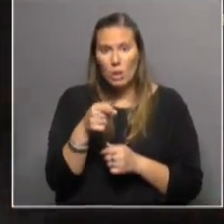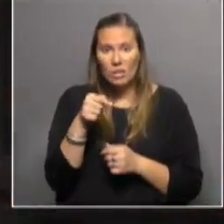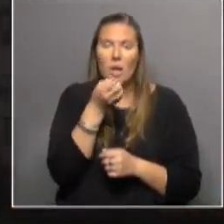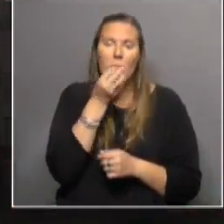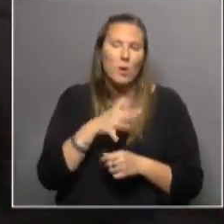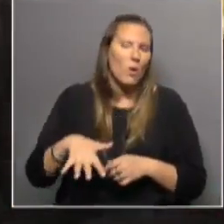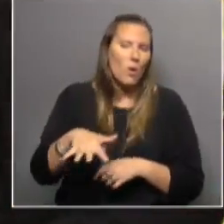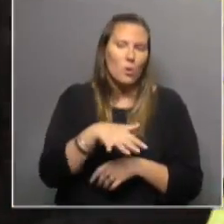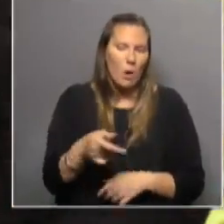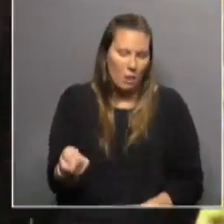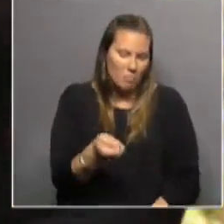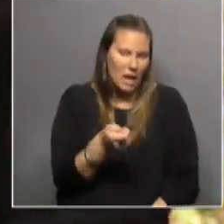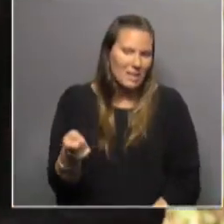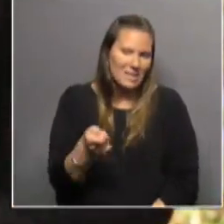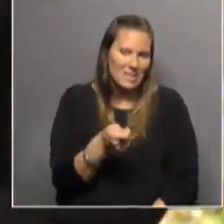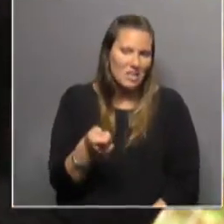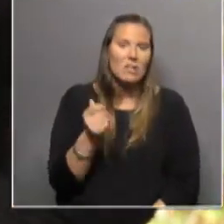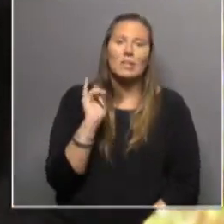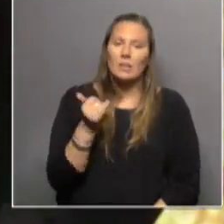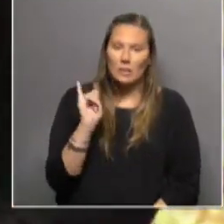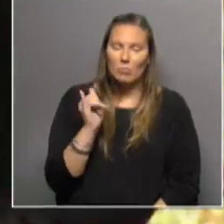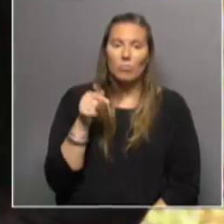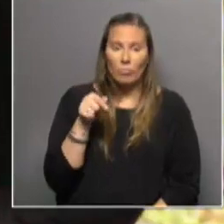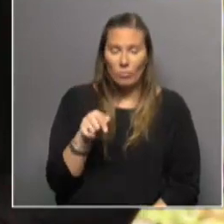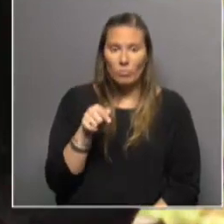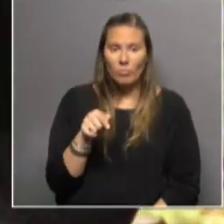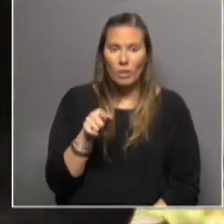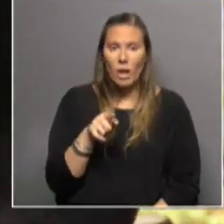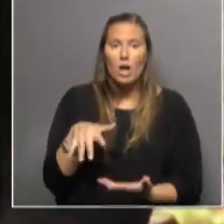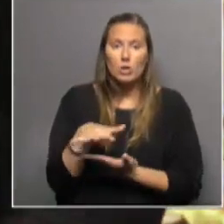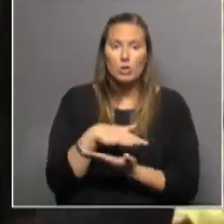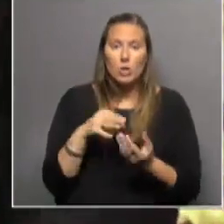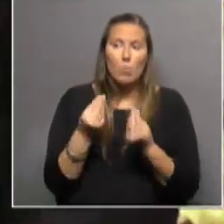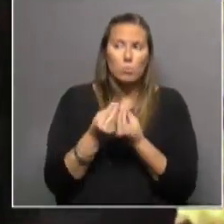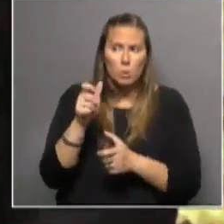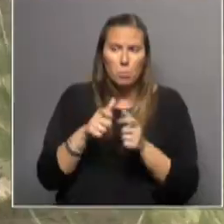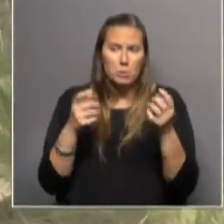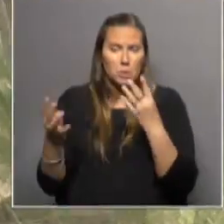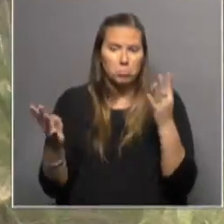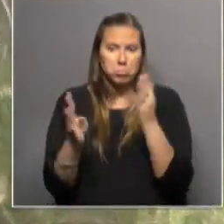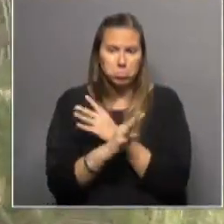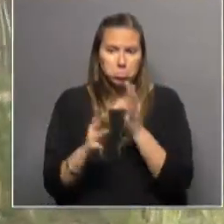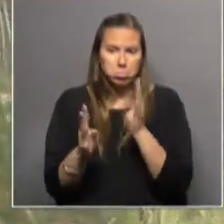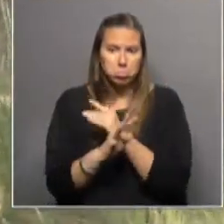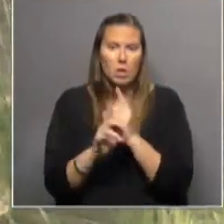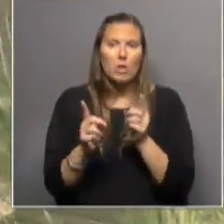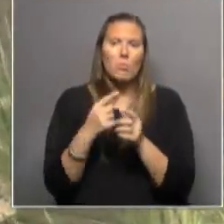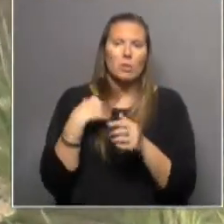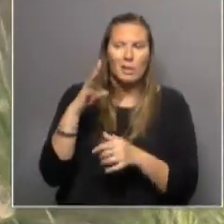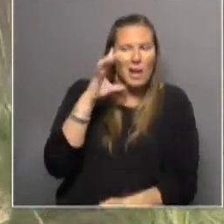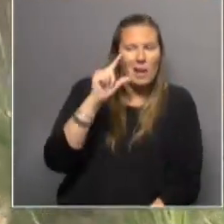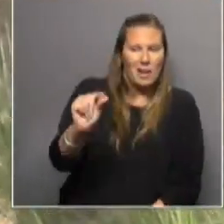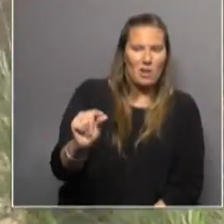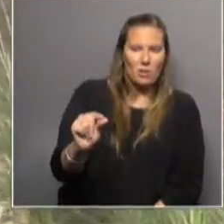esta es la mejor zona acá de parrillero. Sí, sí, acá no es una zona transitada por el público en general porque está como aislado